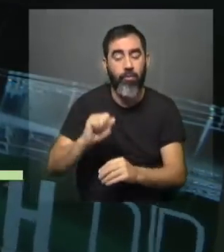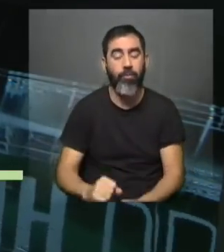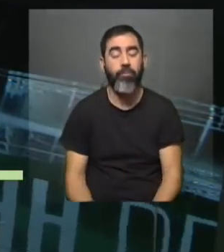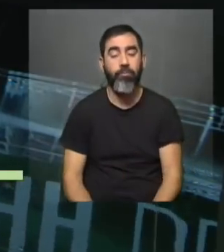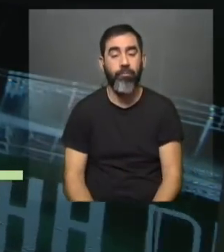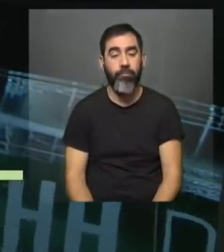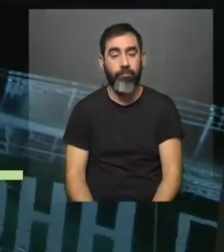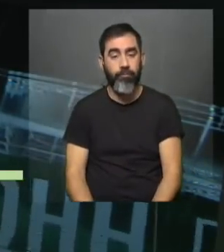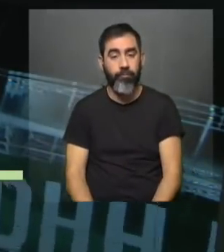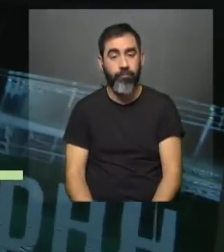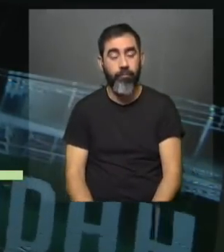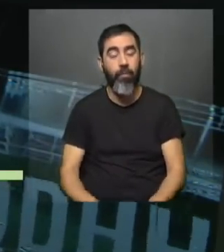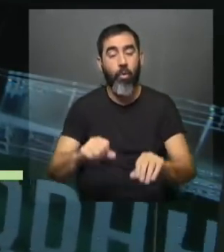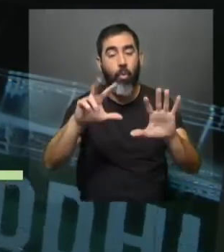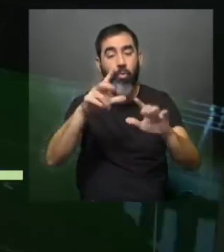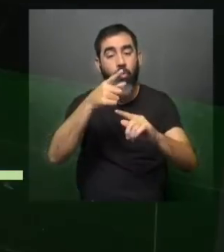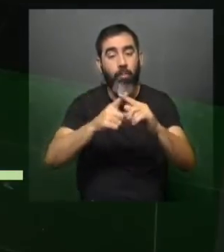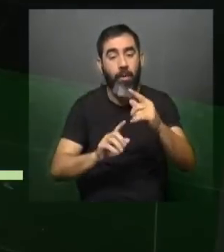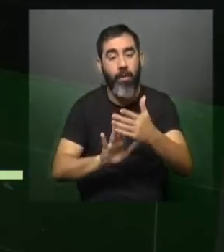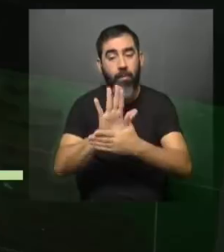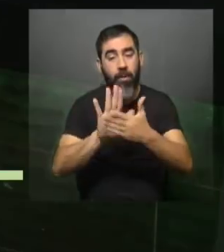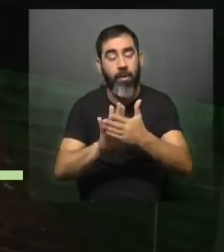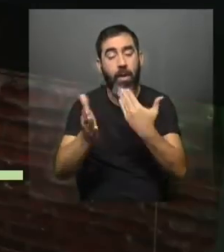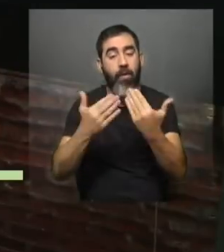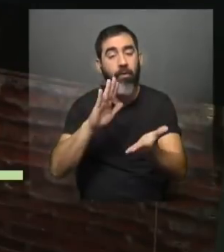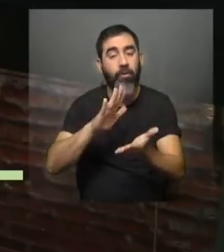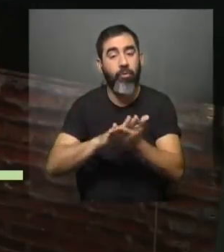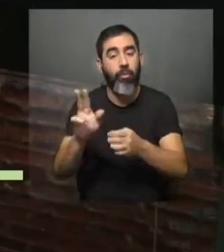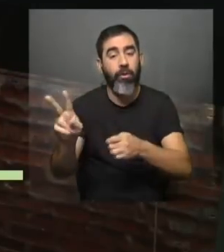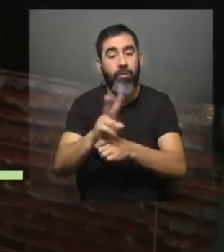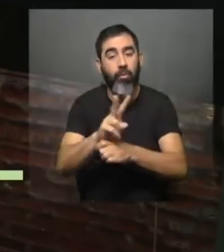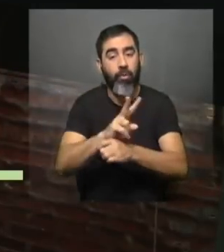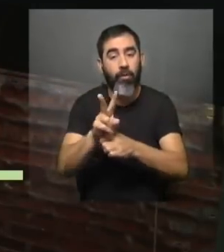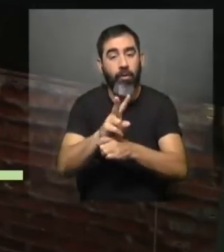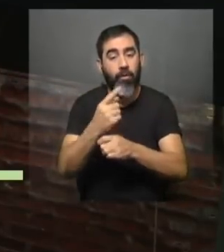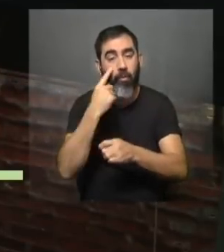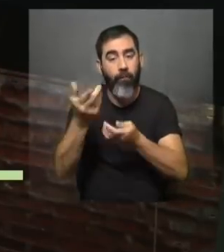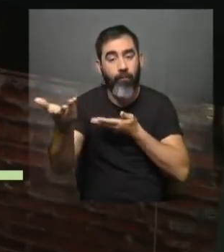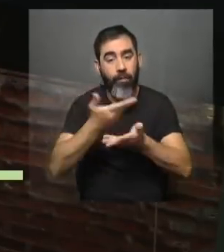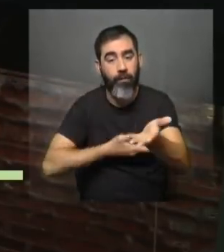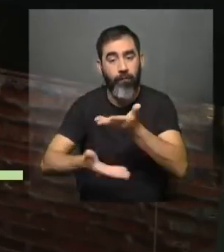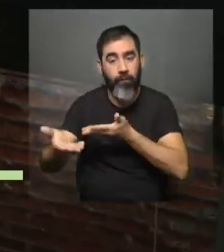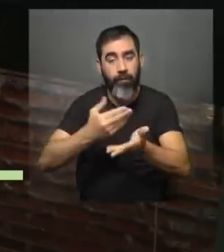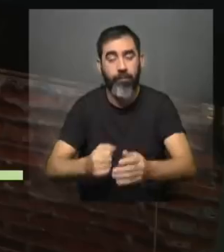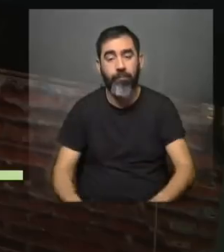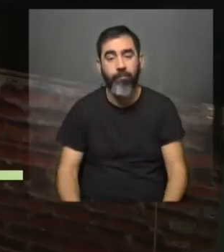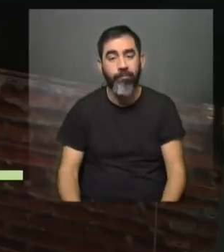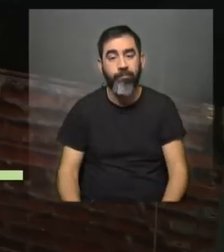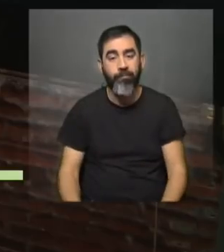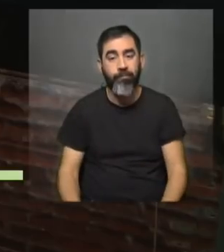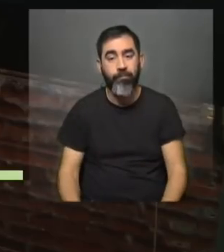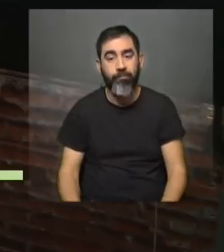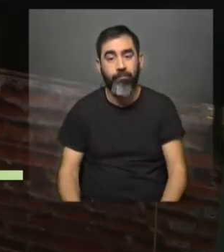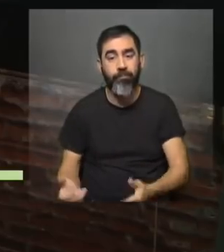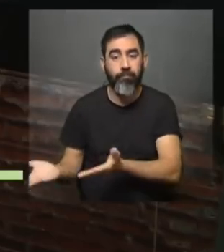nuestro país y también sobre las ocho y media de la mañana vamos a estar hablando de seguridad y convivencia ciudadana efectivamente Y es por ello que